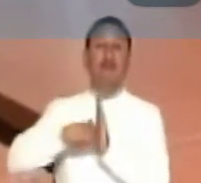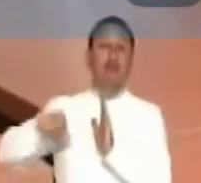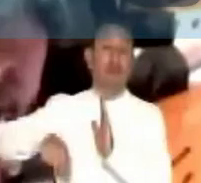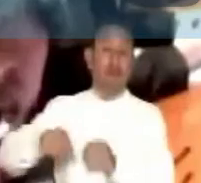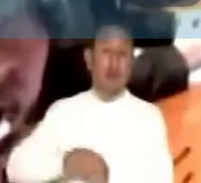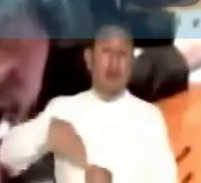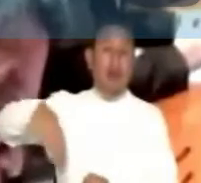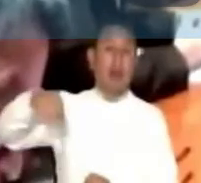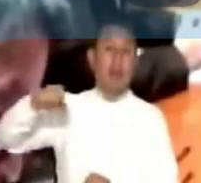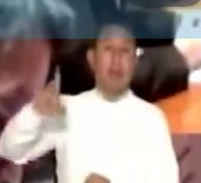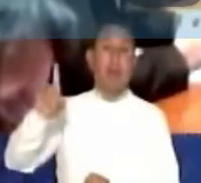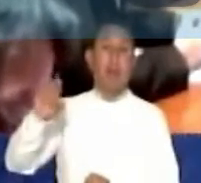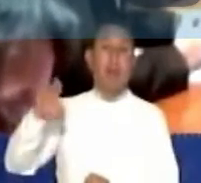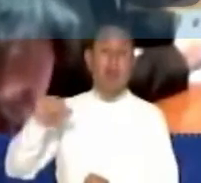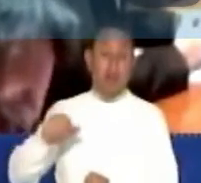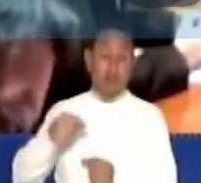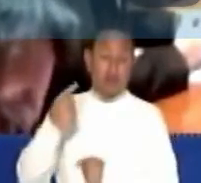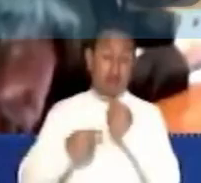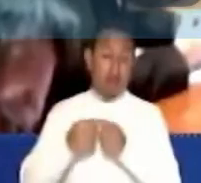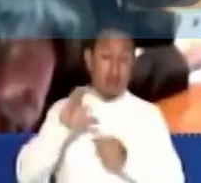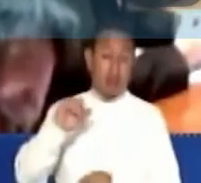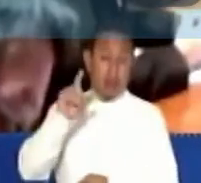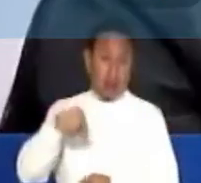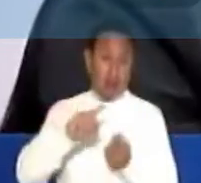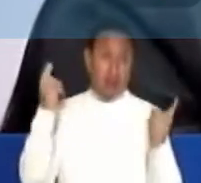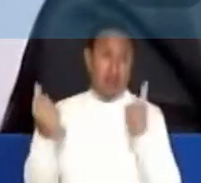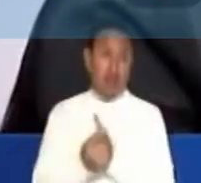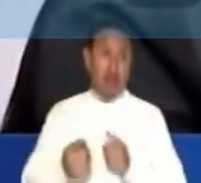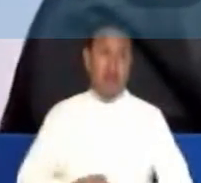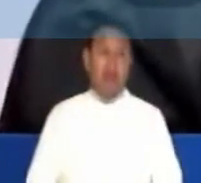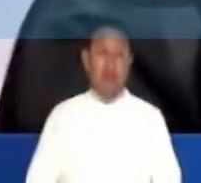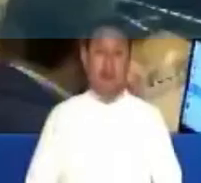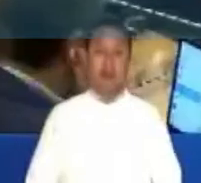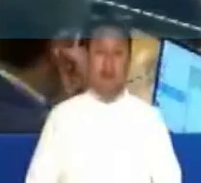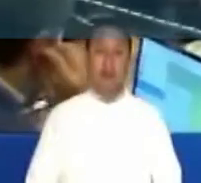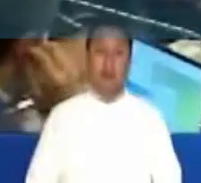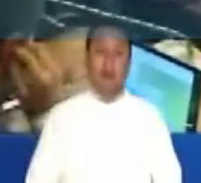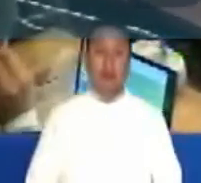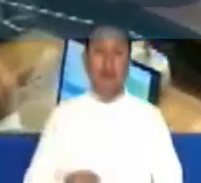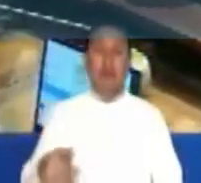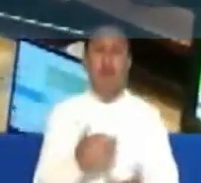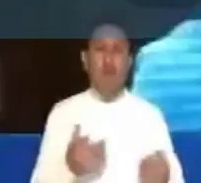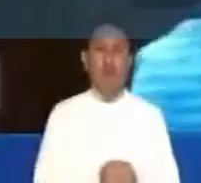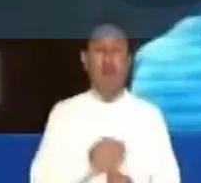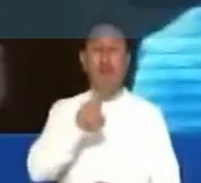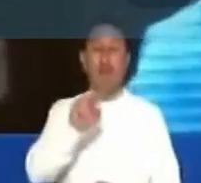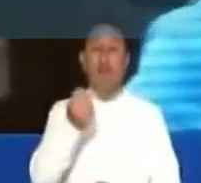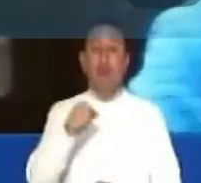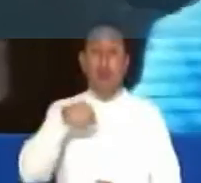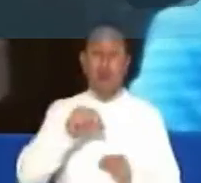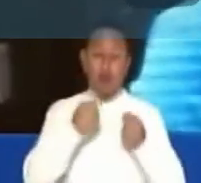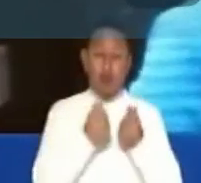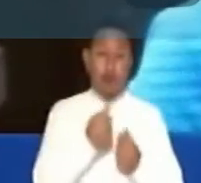Medina no se descarta que luego vendrán cambios en el Consejo de Administración Legislativa CAL. Todo propiciado por UNES, que aglutina a